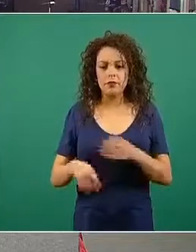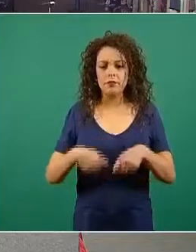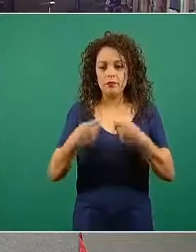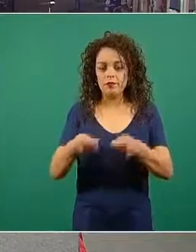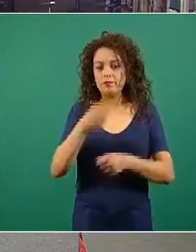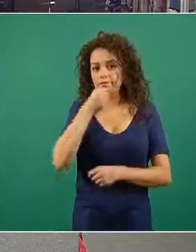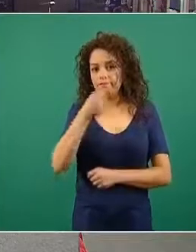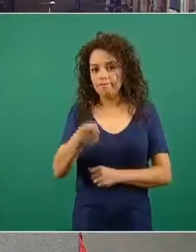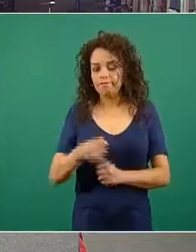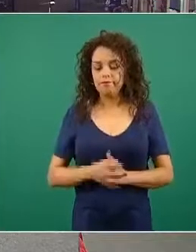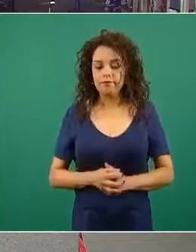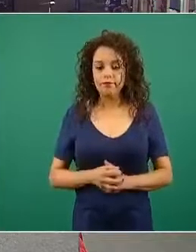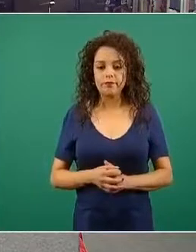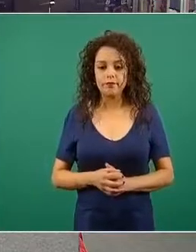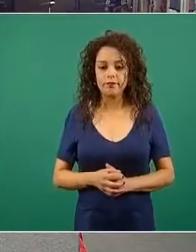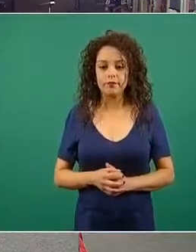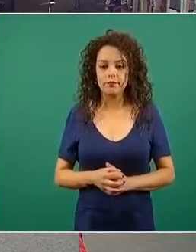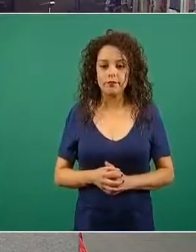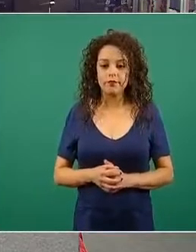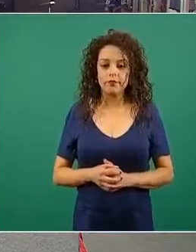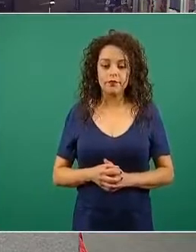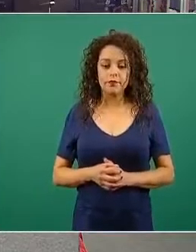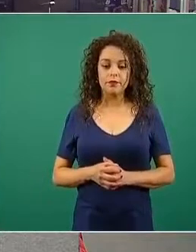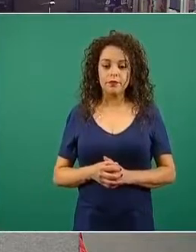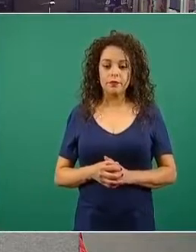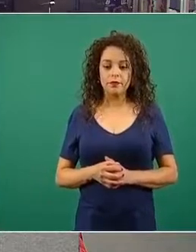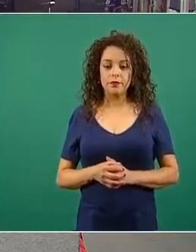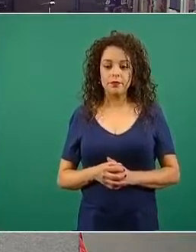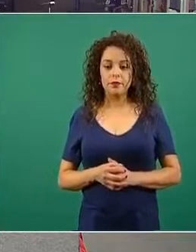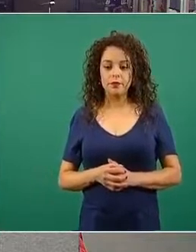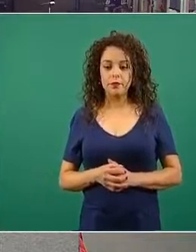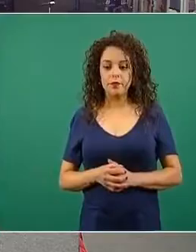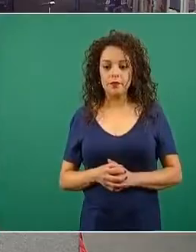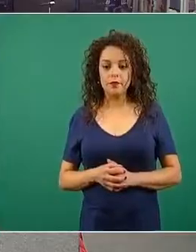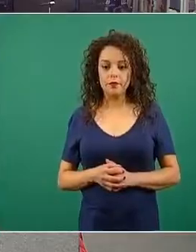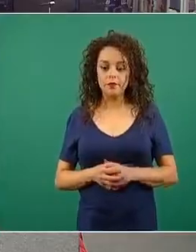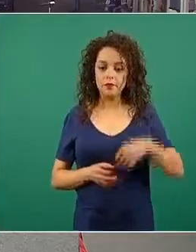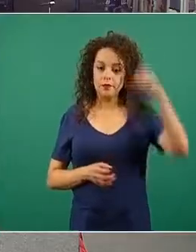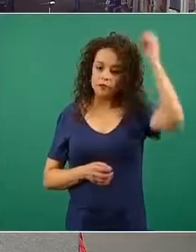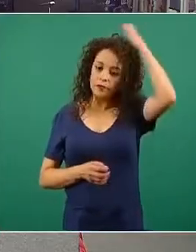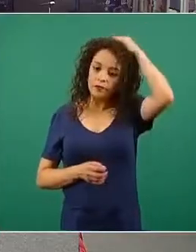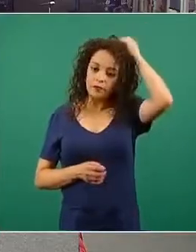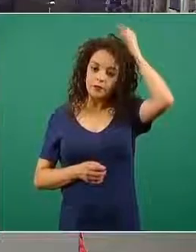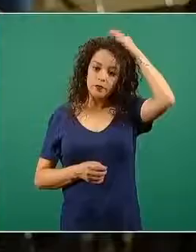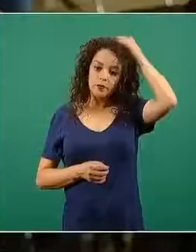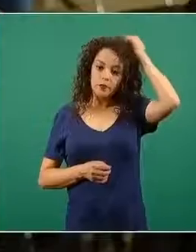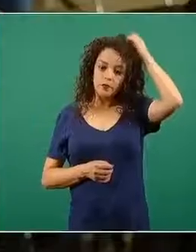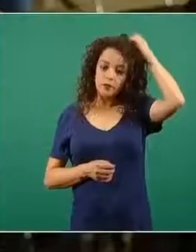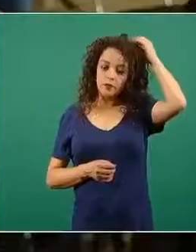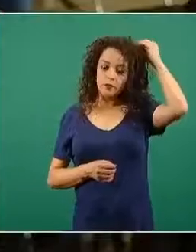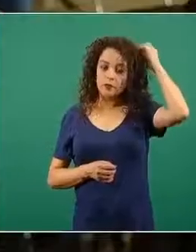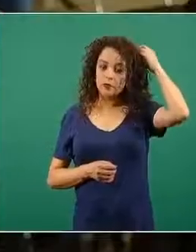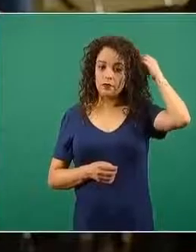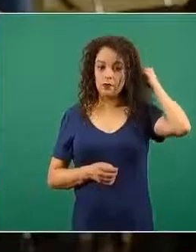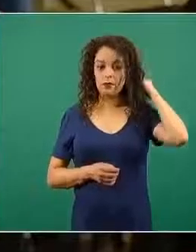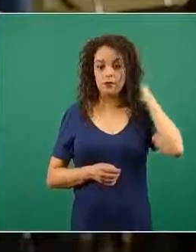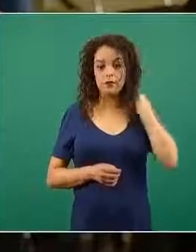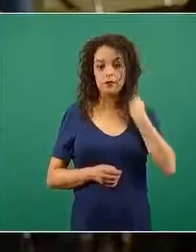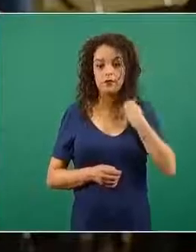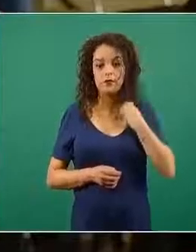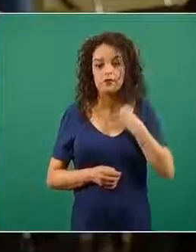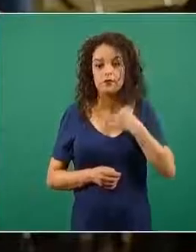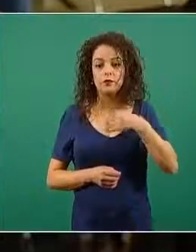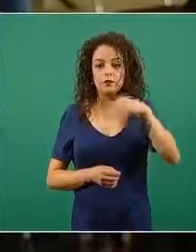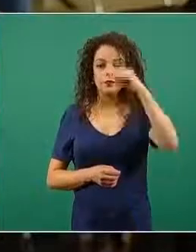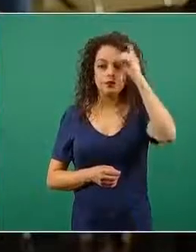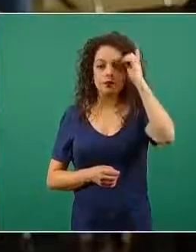Como intención de buscar, si ya estuve expuesta al virus, ¿tiene alguna utilidad en particular o solamente invertimos